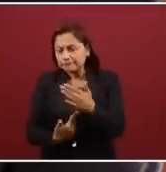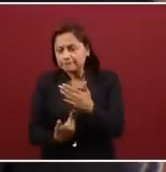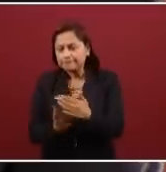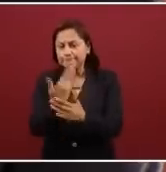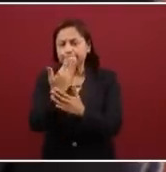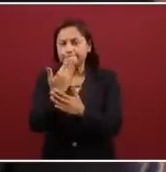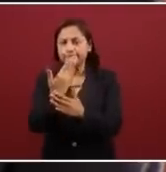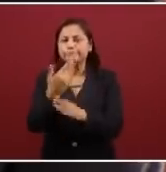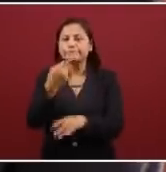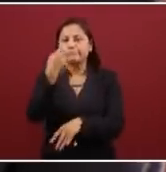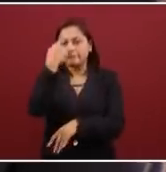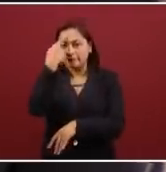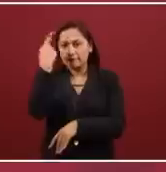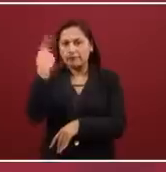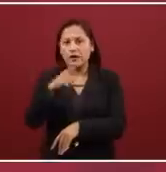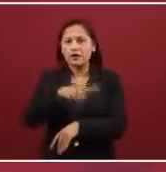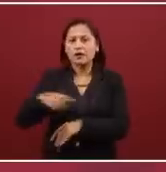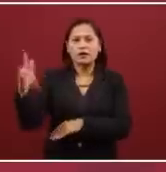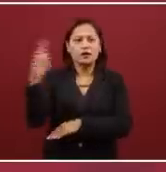No hemos tenido problema,